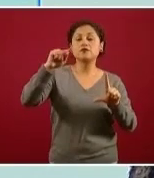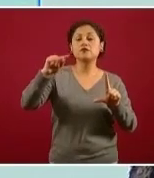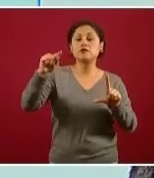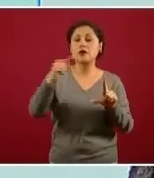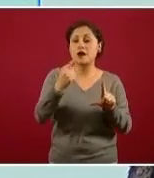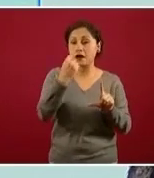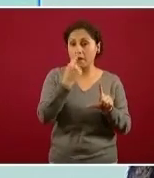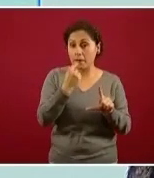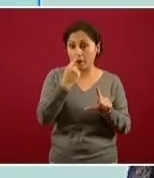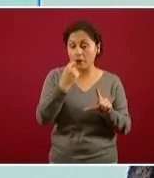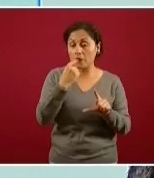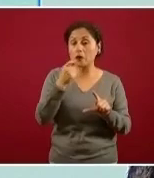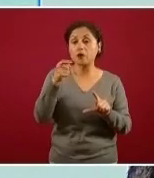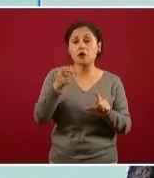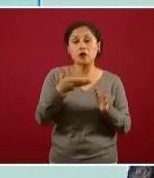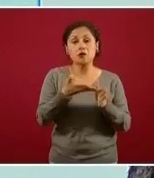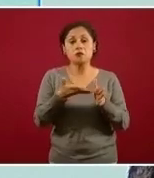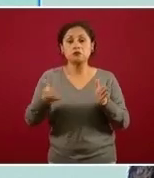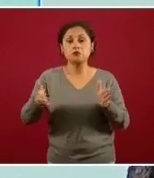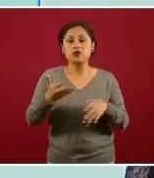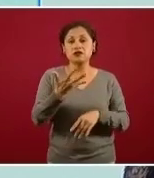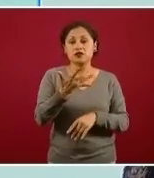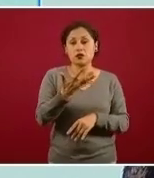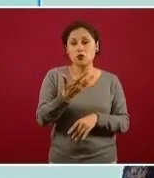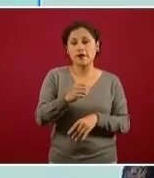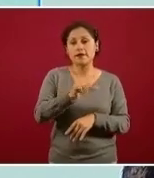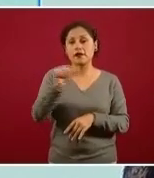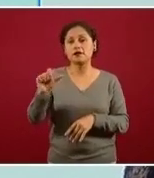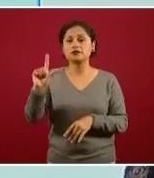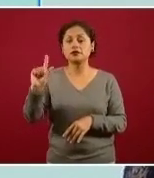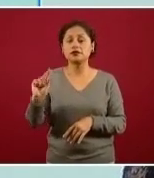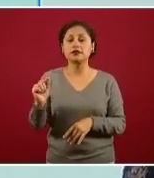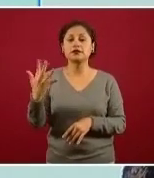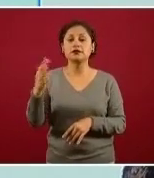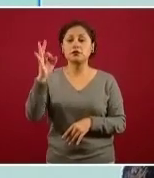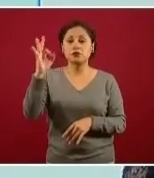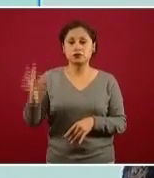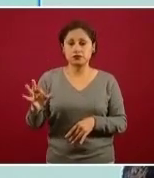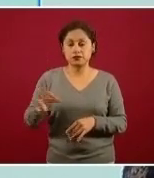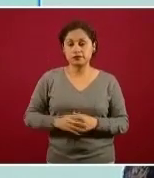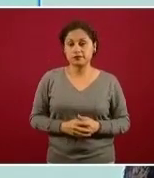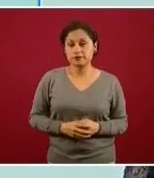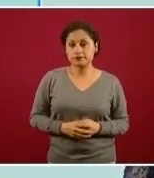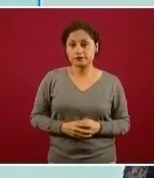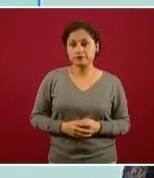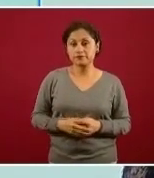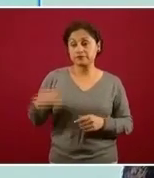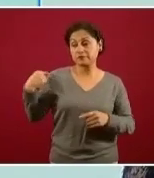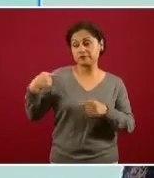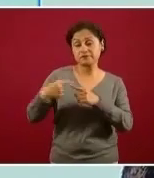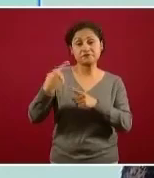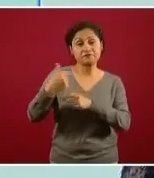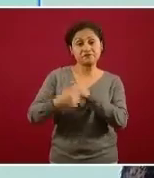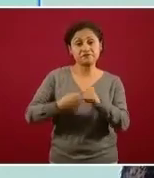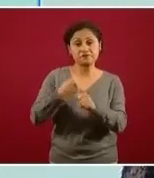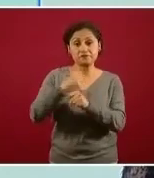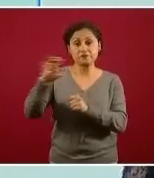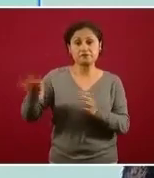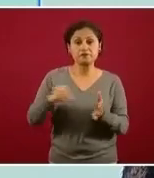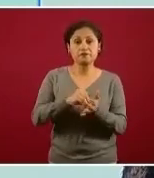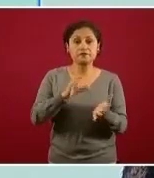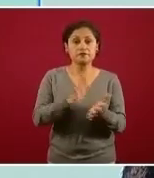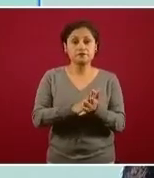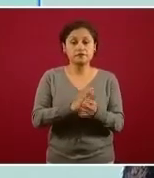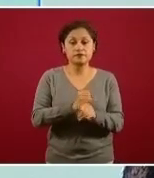que representa entre el 50% y el 75% de lo ocurrido en los últimos 7 años. Y